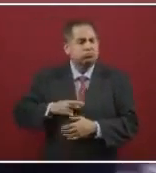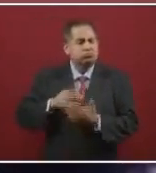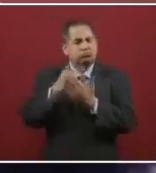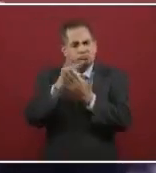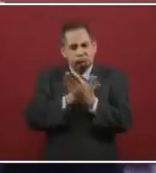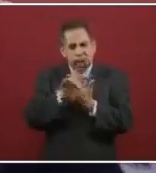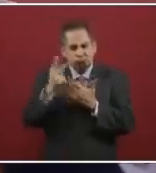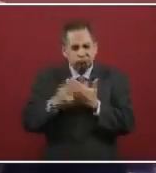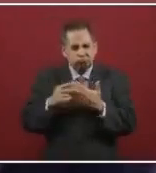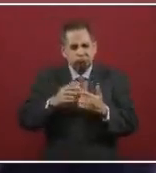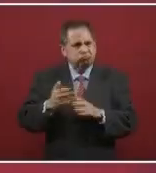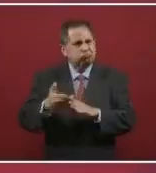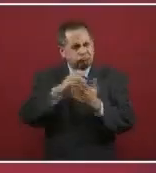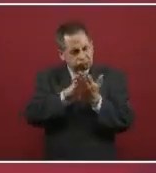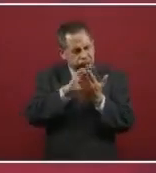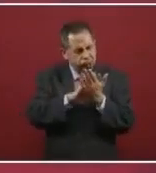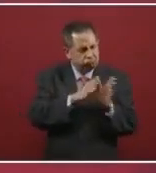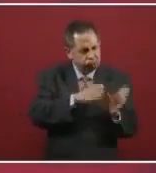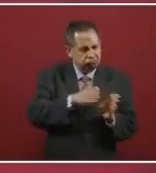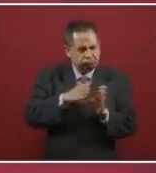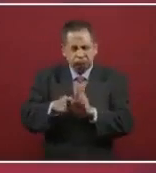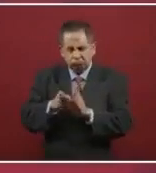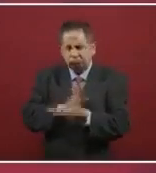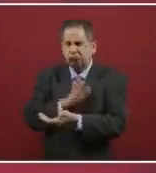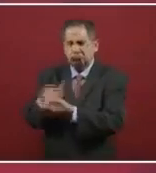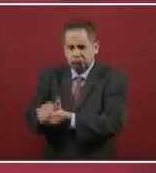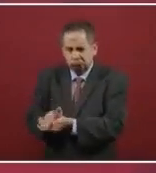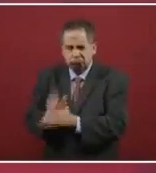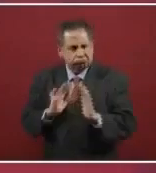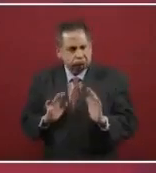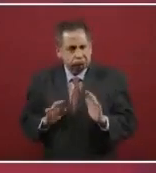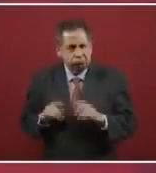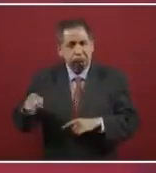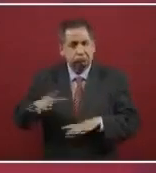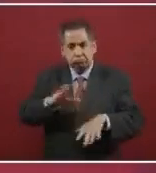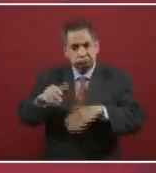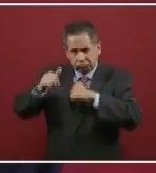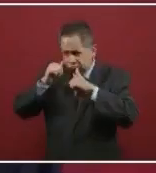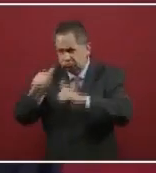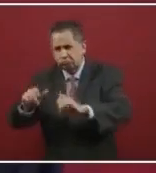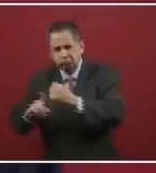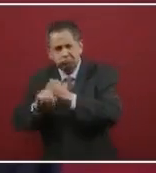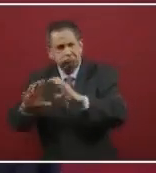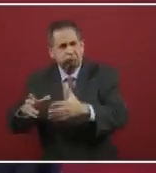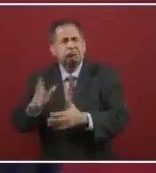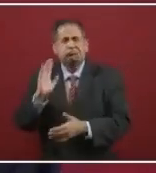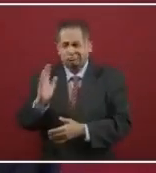ir y además están atendiendo el problema desde